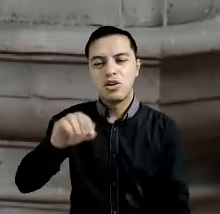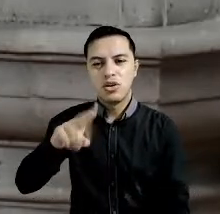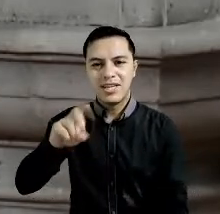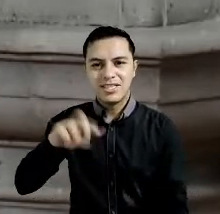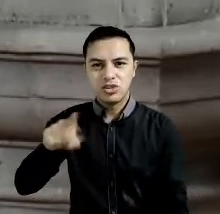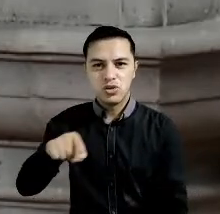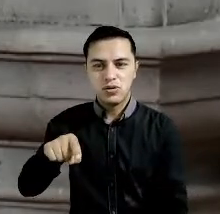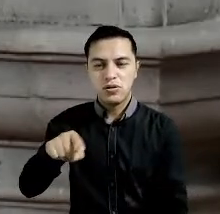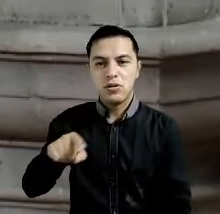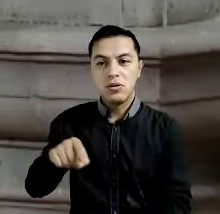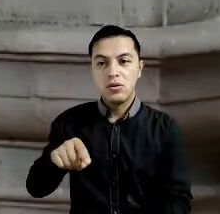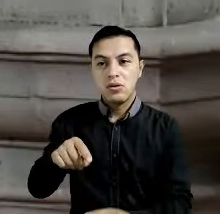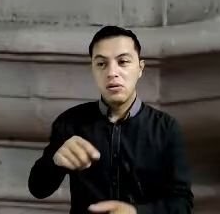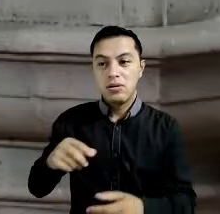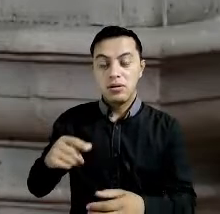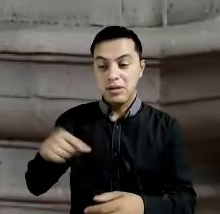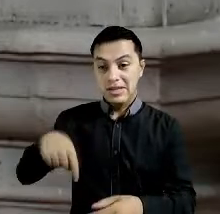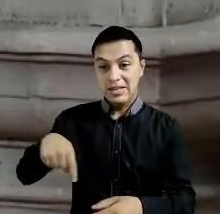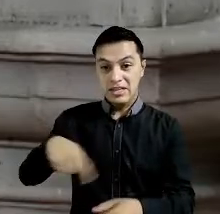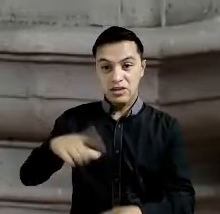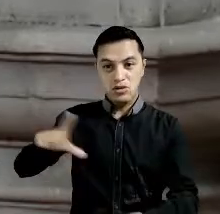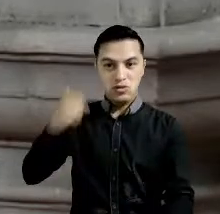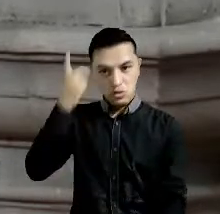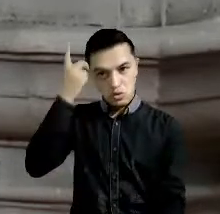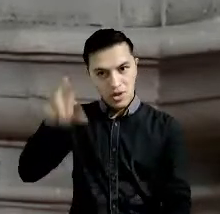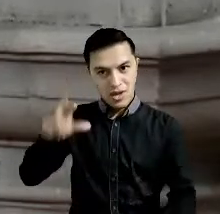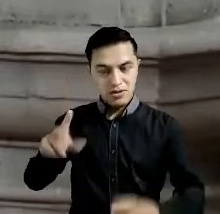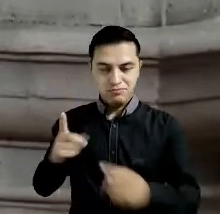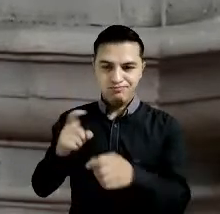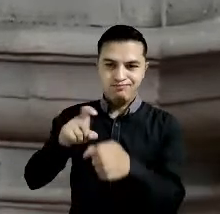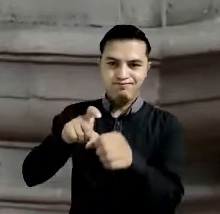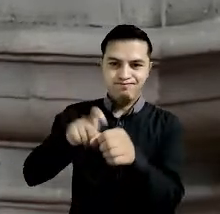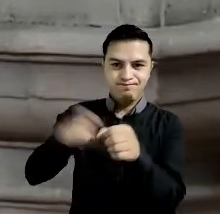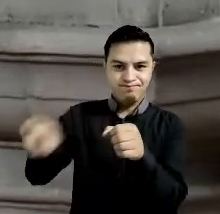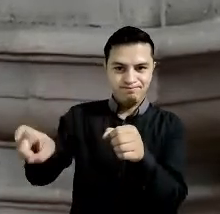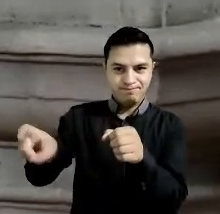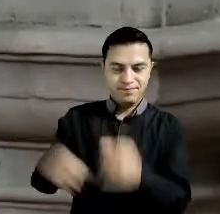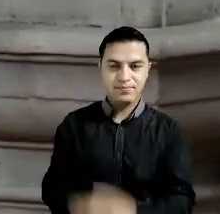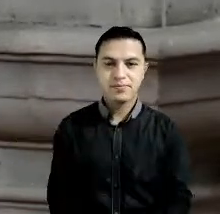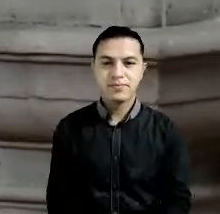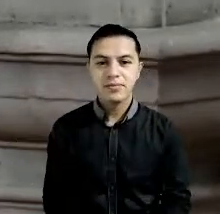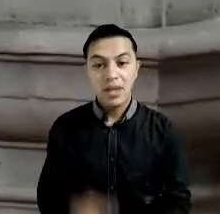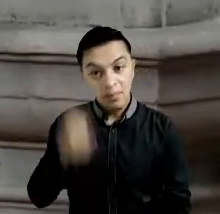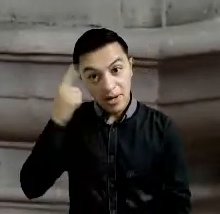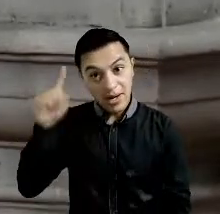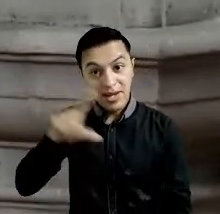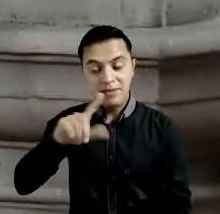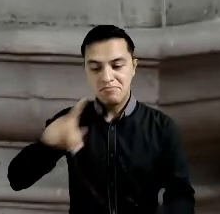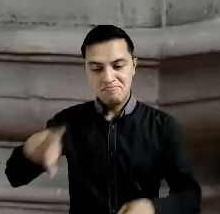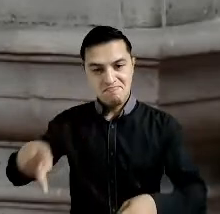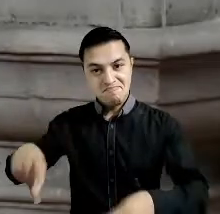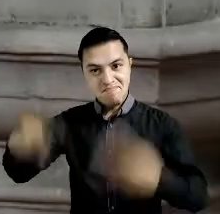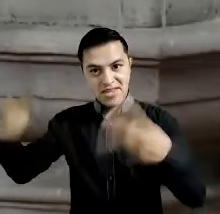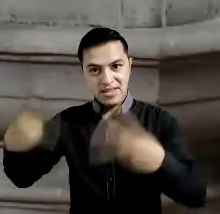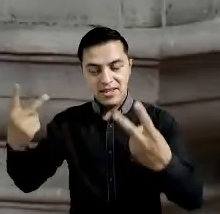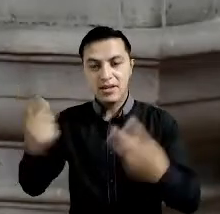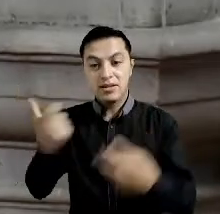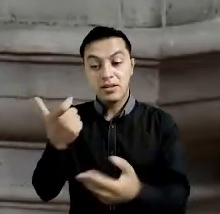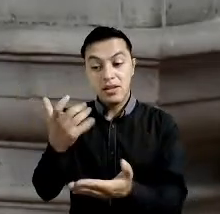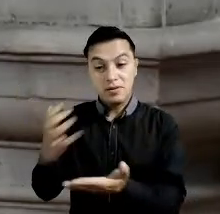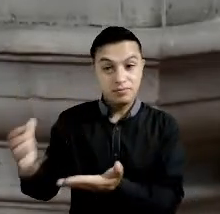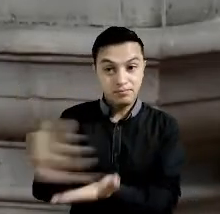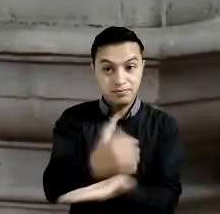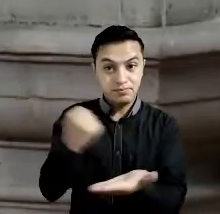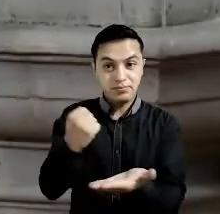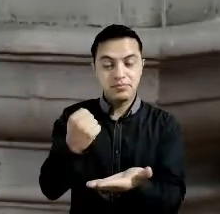México, conocido como Centro de Convenciones, para que sea enajenado mediante subasta pública y el dinero obtenido por su venta se